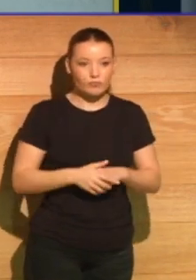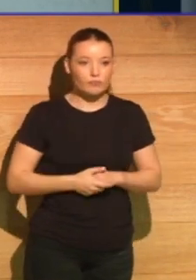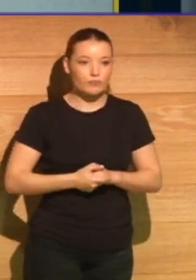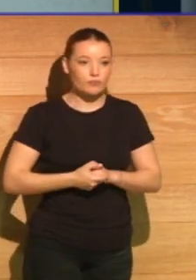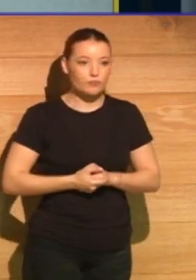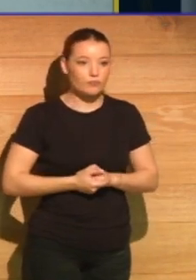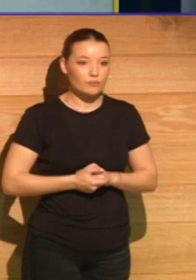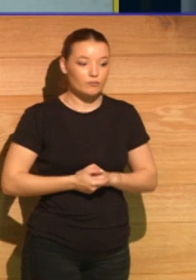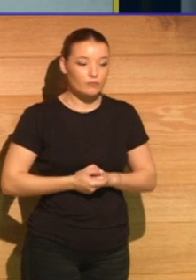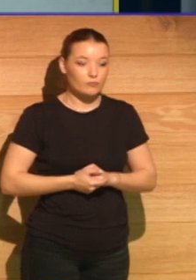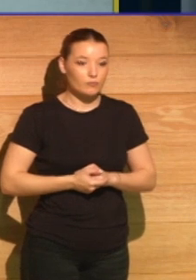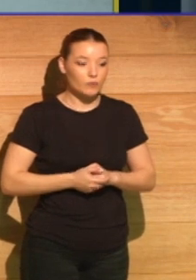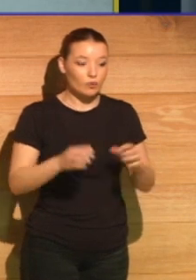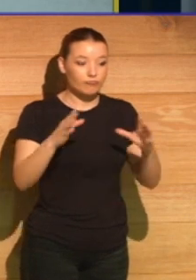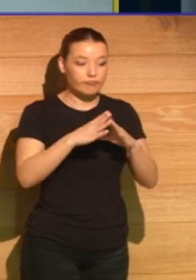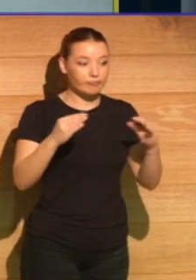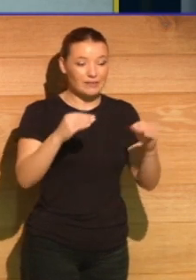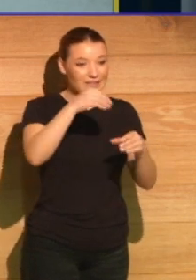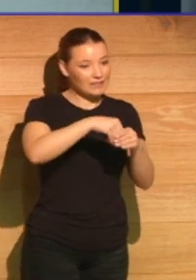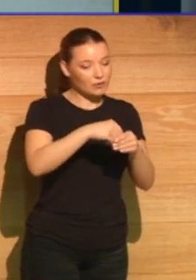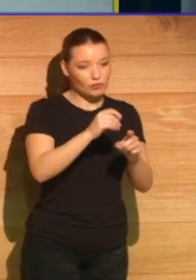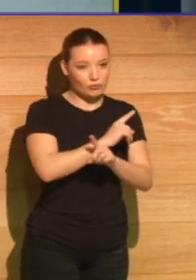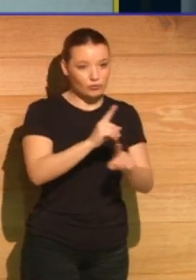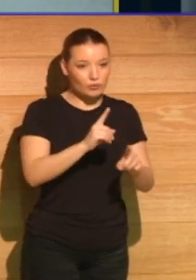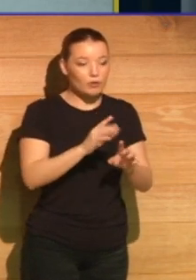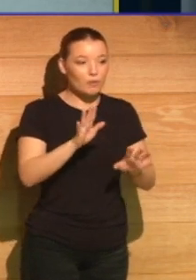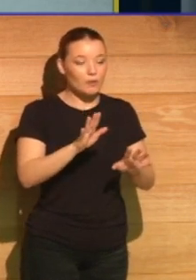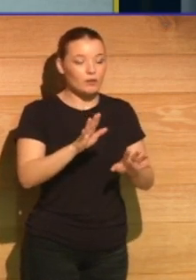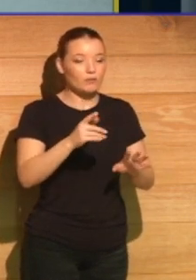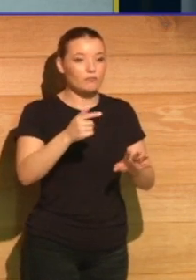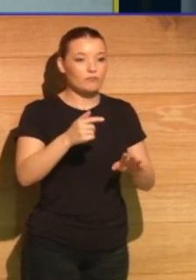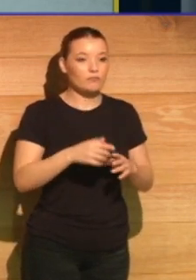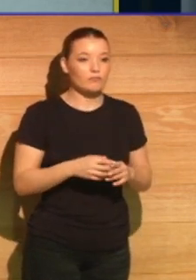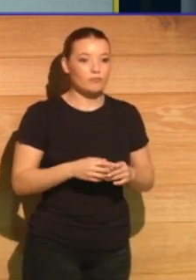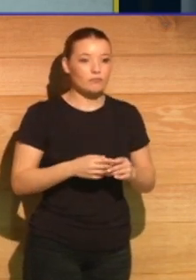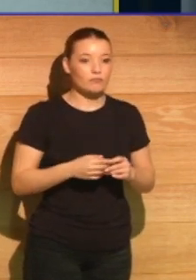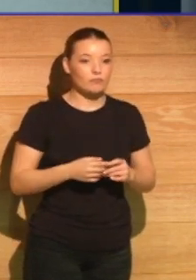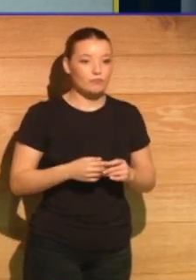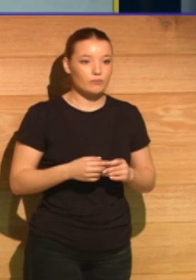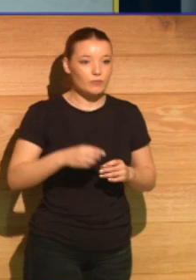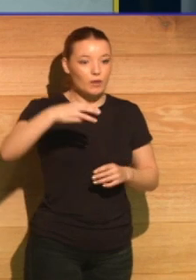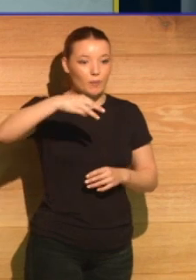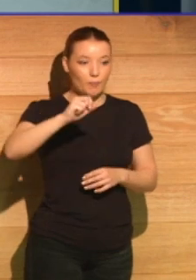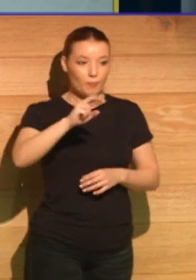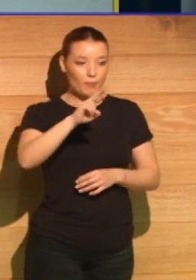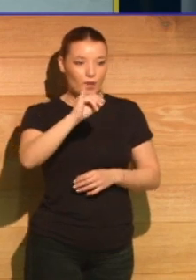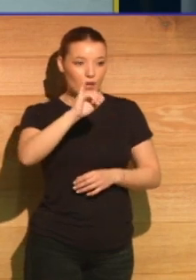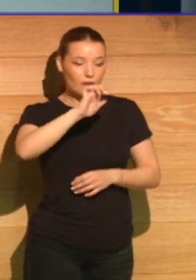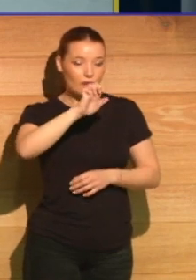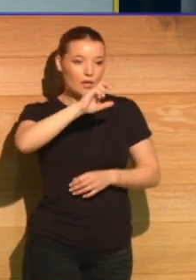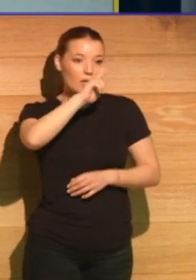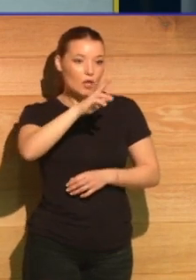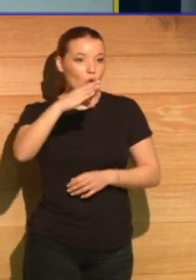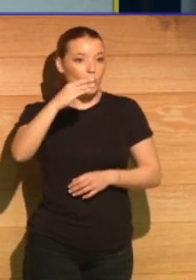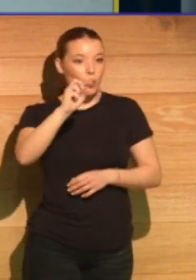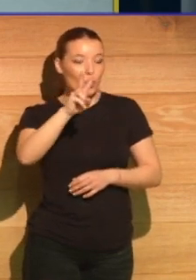la universidad, pero sí que Marie Curie representaba el desarrollo de una carrera científica. Y